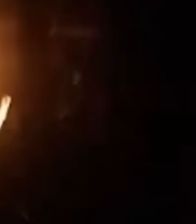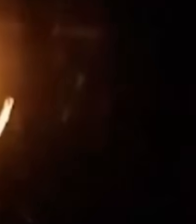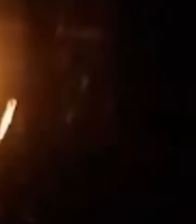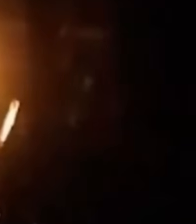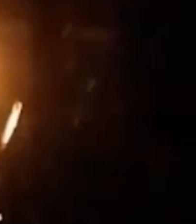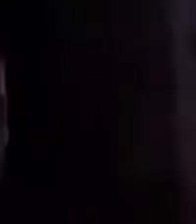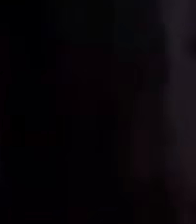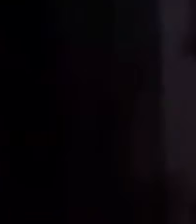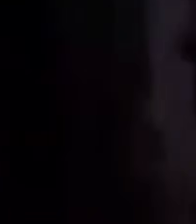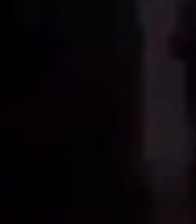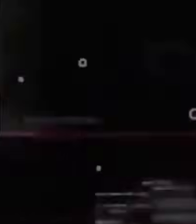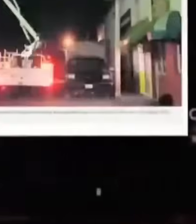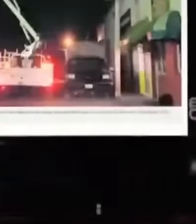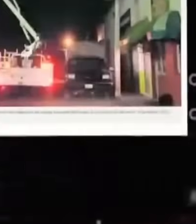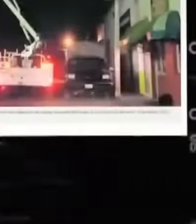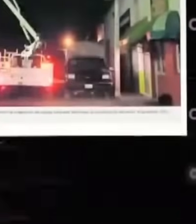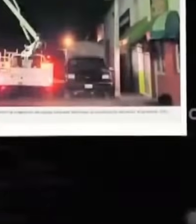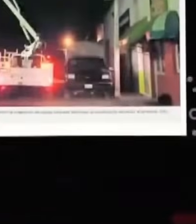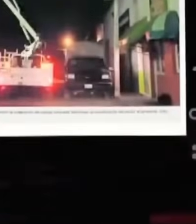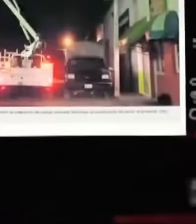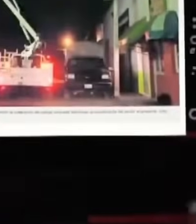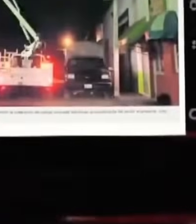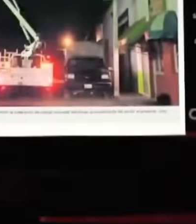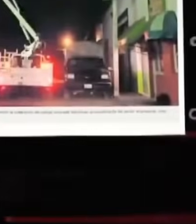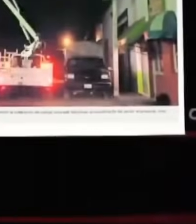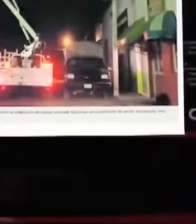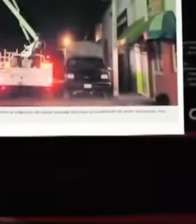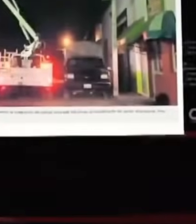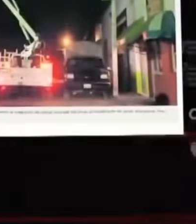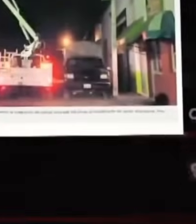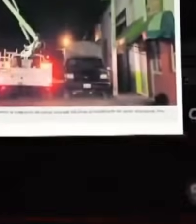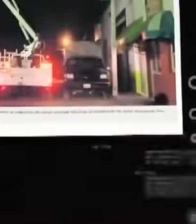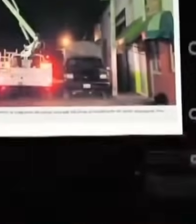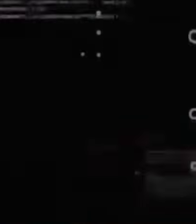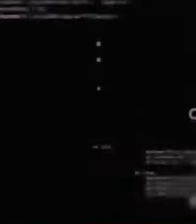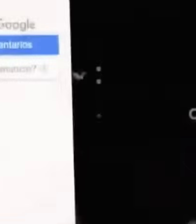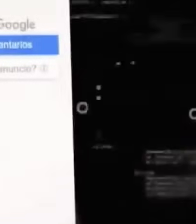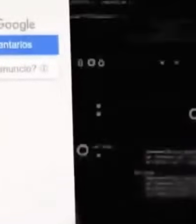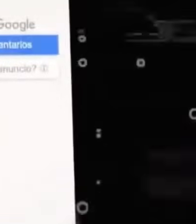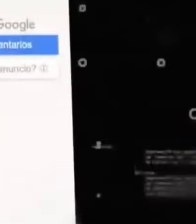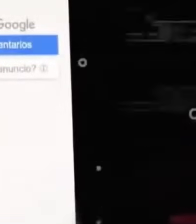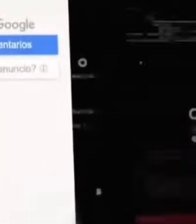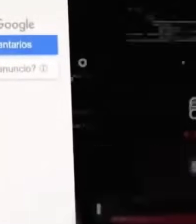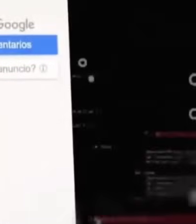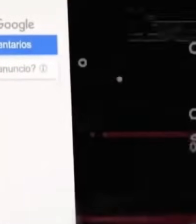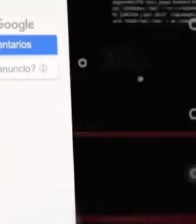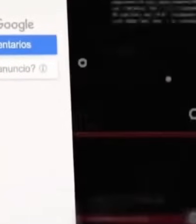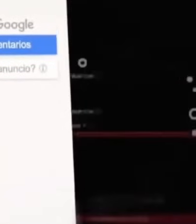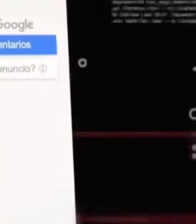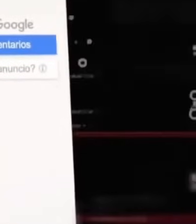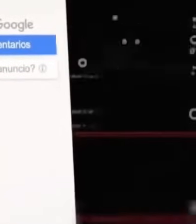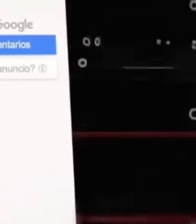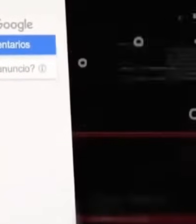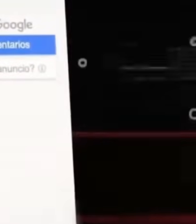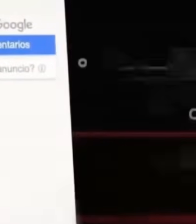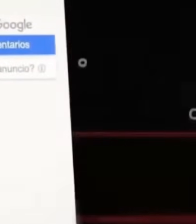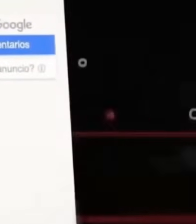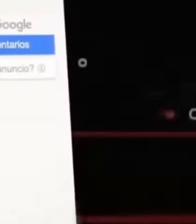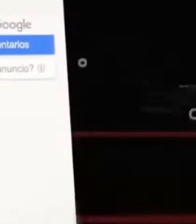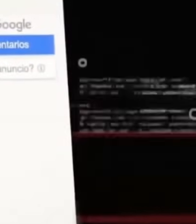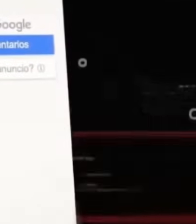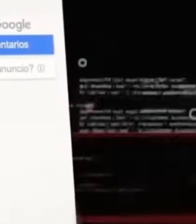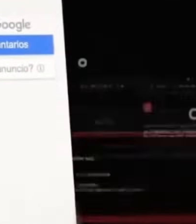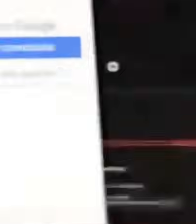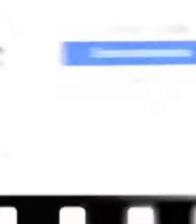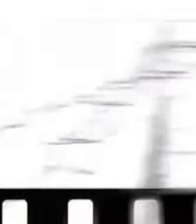La generación de noticias falsas se reactivó con mentiras sobre una crisis eléctrica inexistente y emergencia por apagones en todo